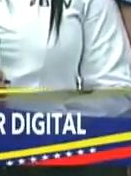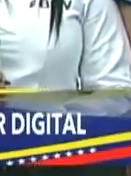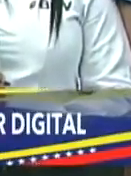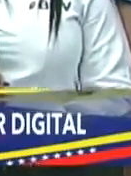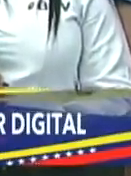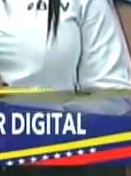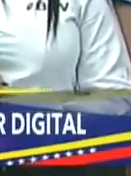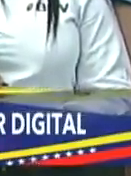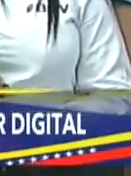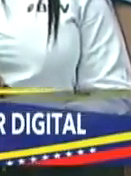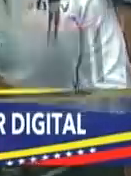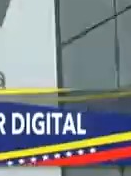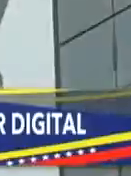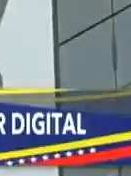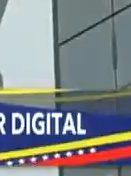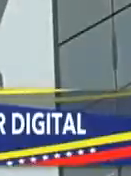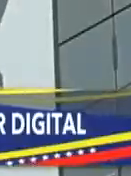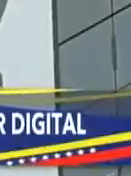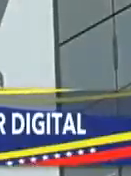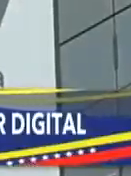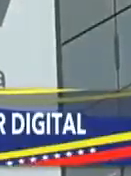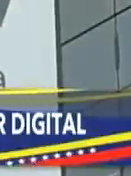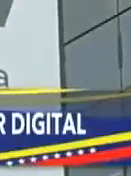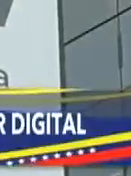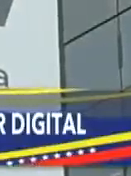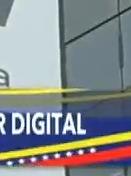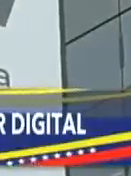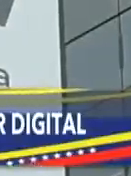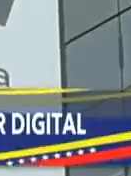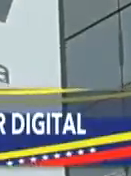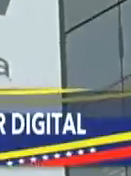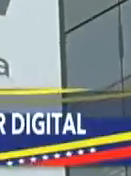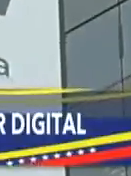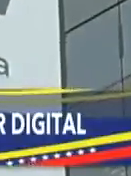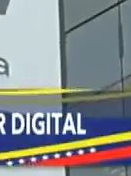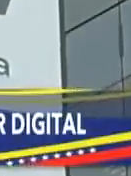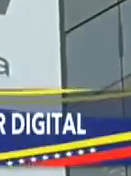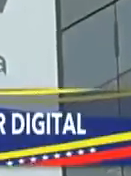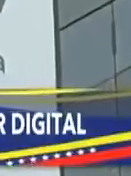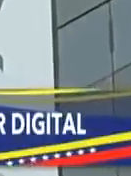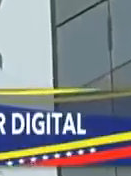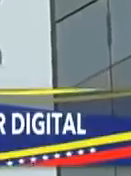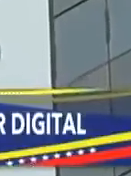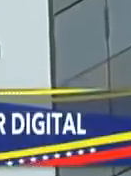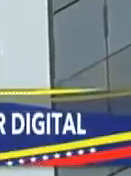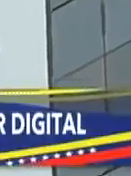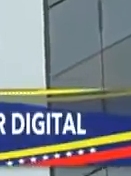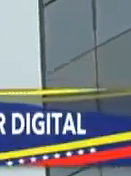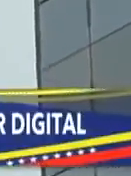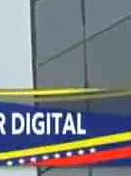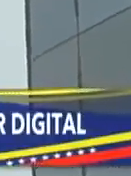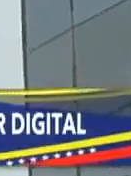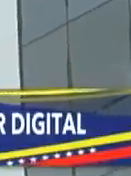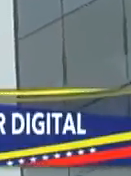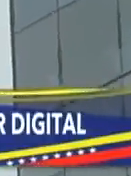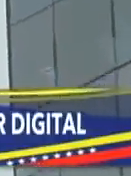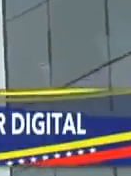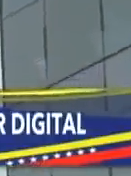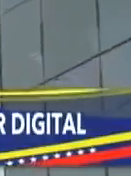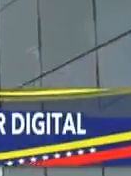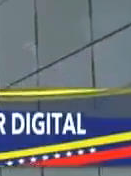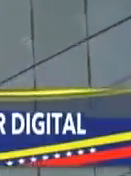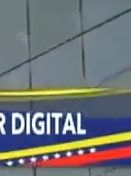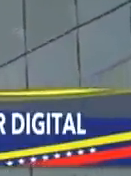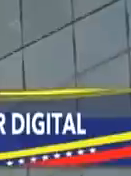Y tenemos miles de emprendedores en Caracas que están creciendo. Empiezan pequeños y van creciendo